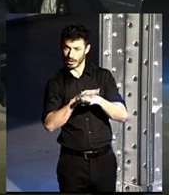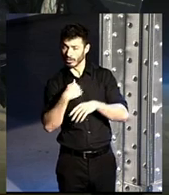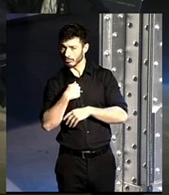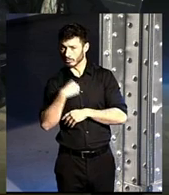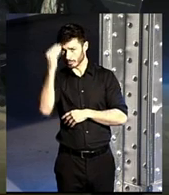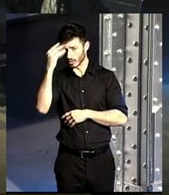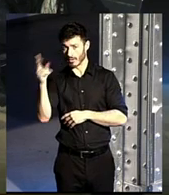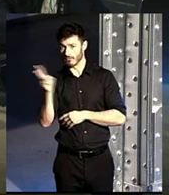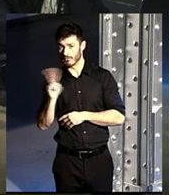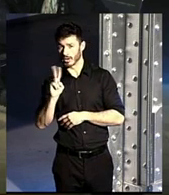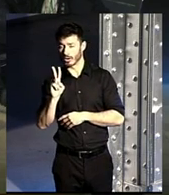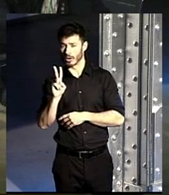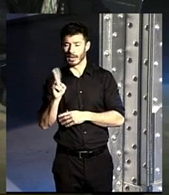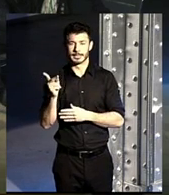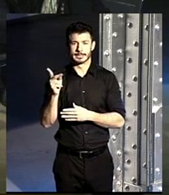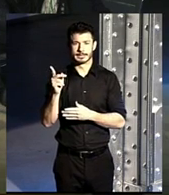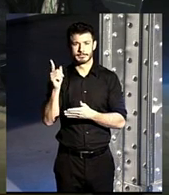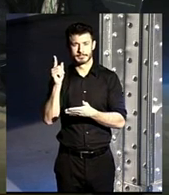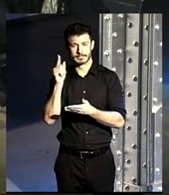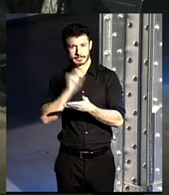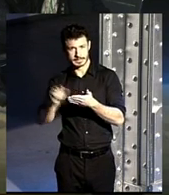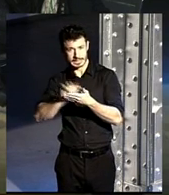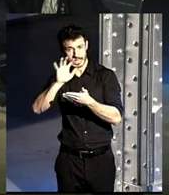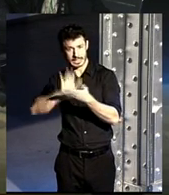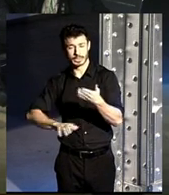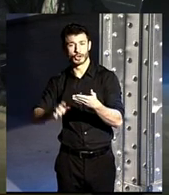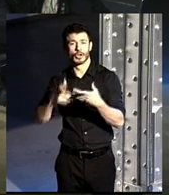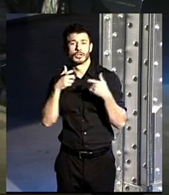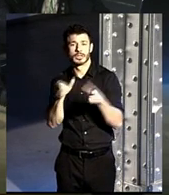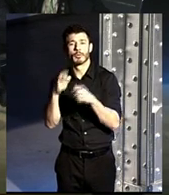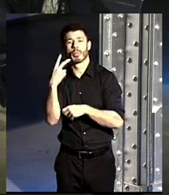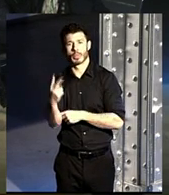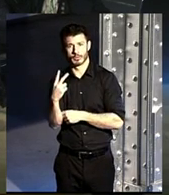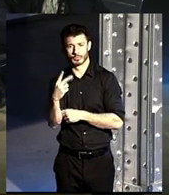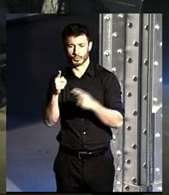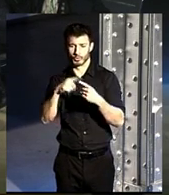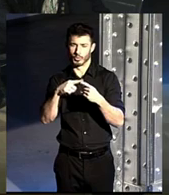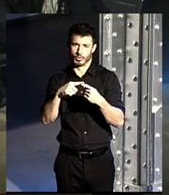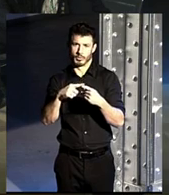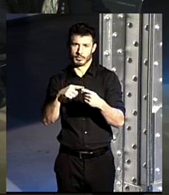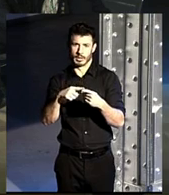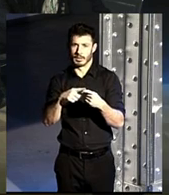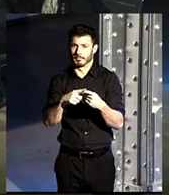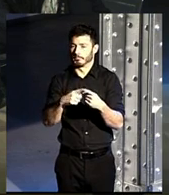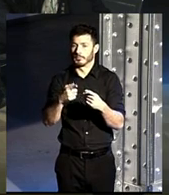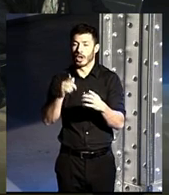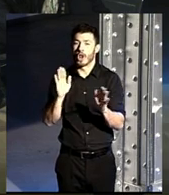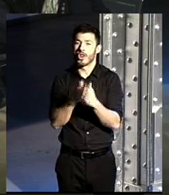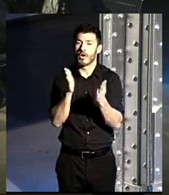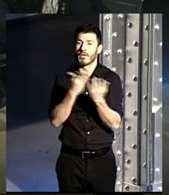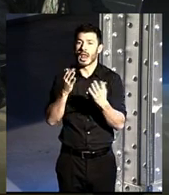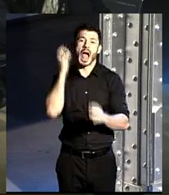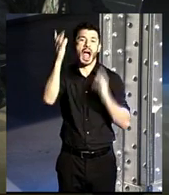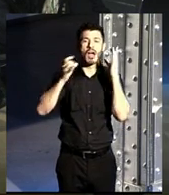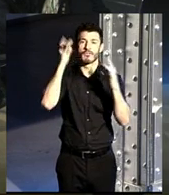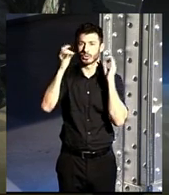hay dos tipos distintos de texto en Verne. Uno, el más abundante, que son novelas de aventuras, Geográfica, para describir